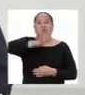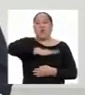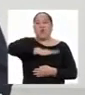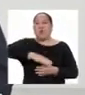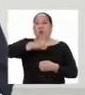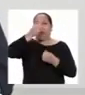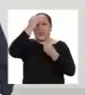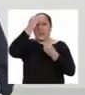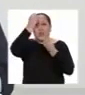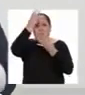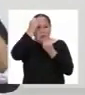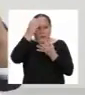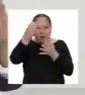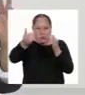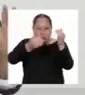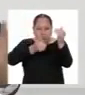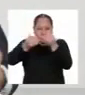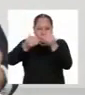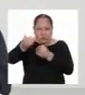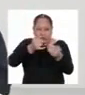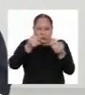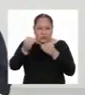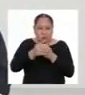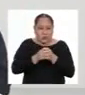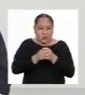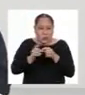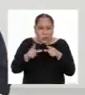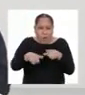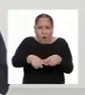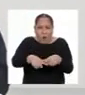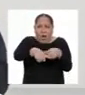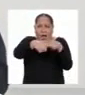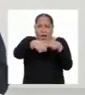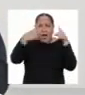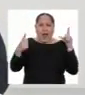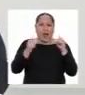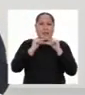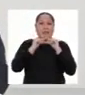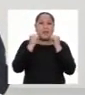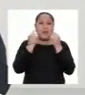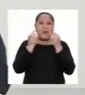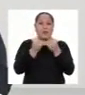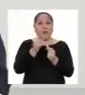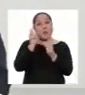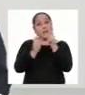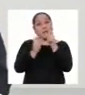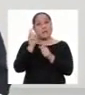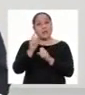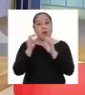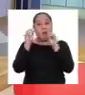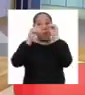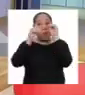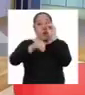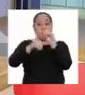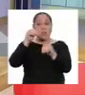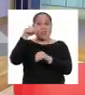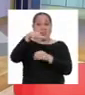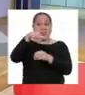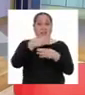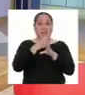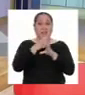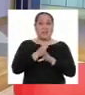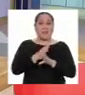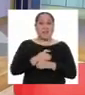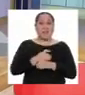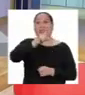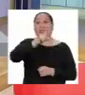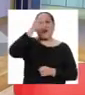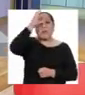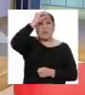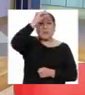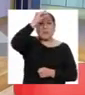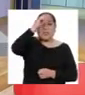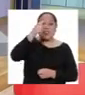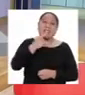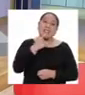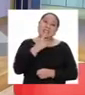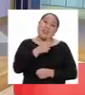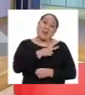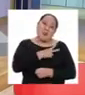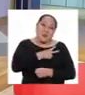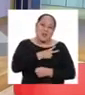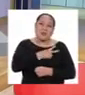podemos conseguir sobre grandes grupos de gente aplicando esta herramienta? Y a los chicos y chicas de segundo